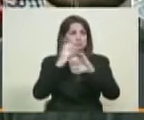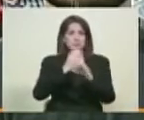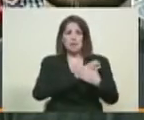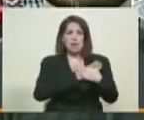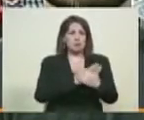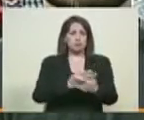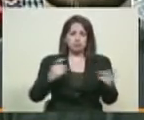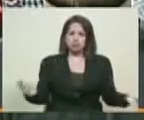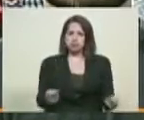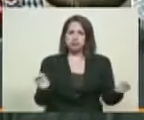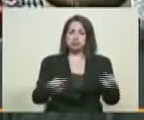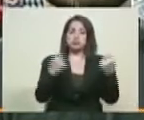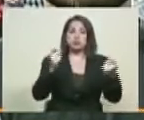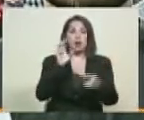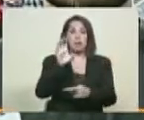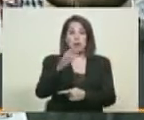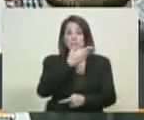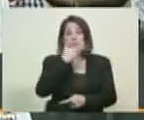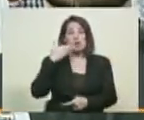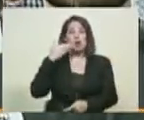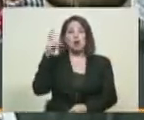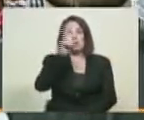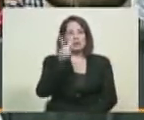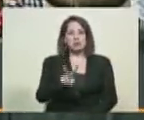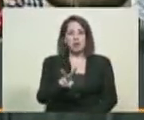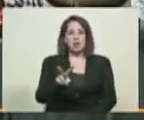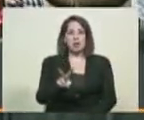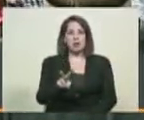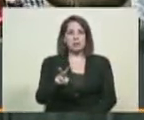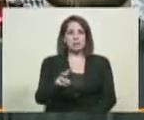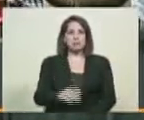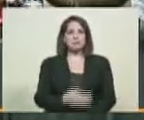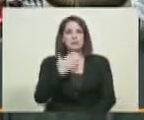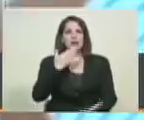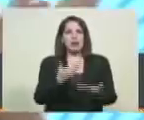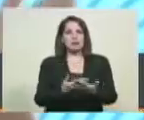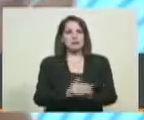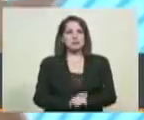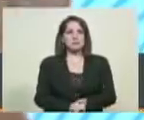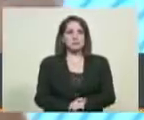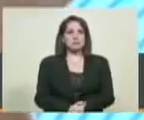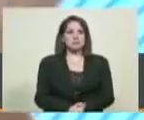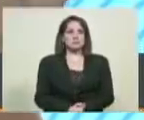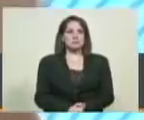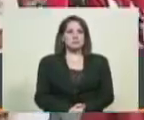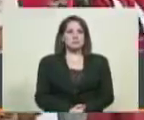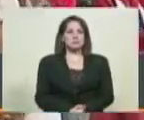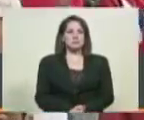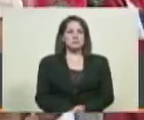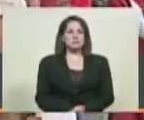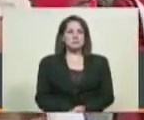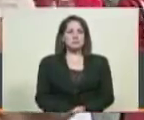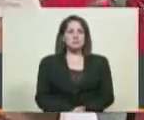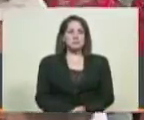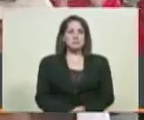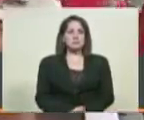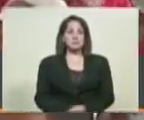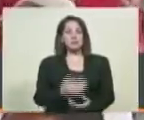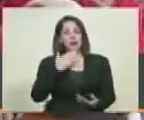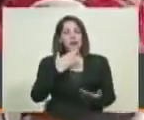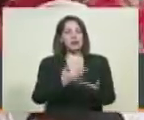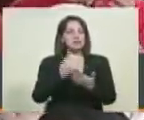adelante y para tener una Venezuela como la merecemos. Muchísimas gracias. Así es, gracias,